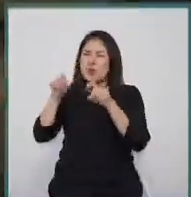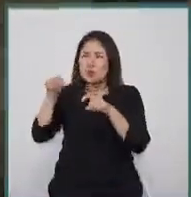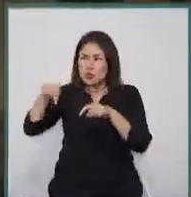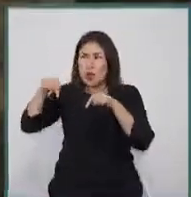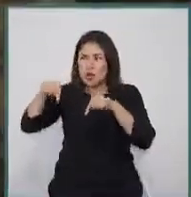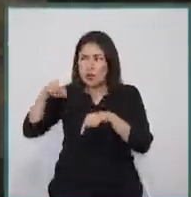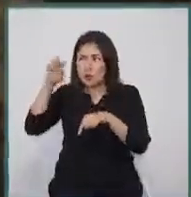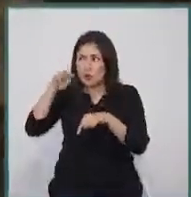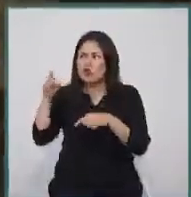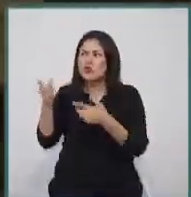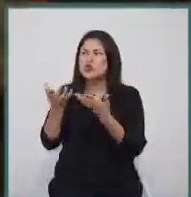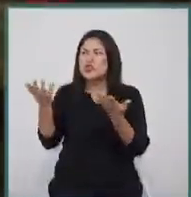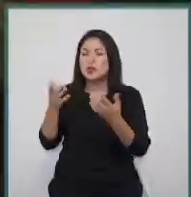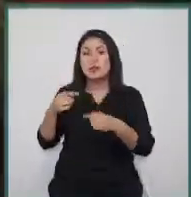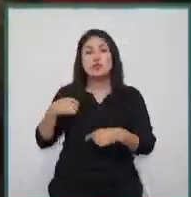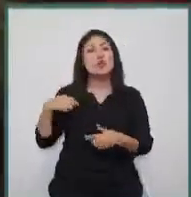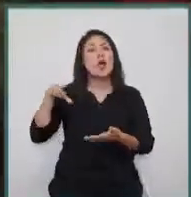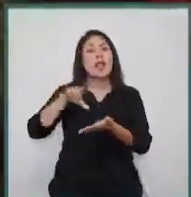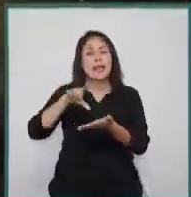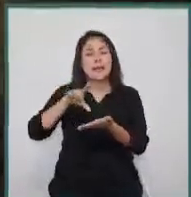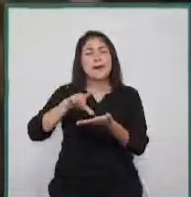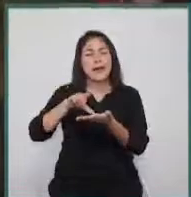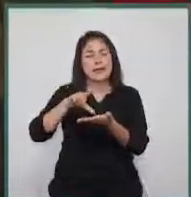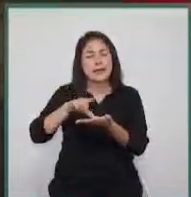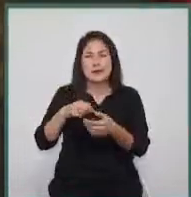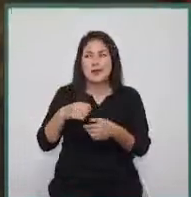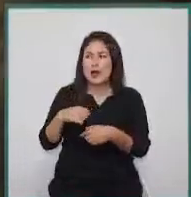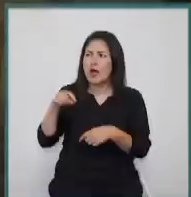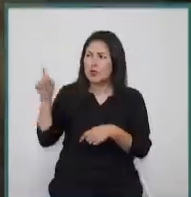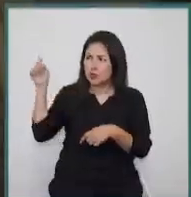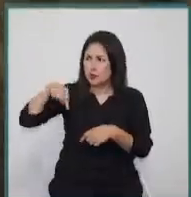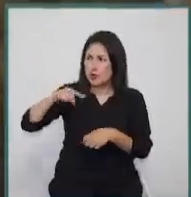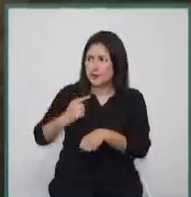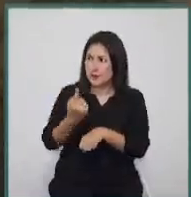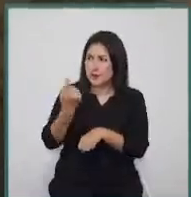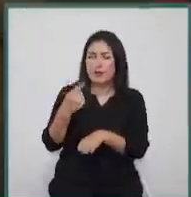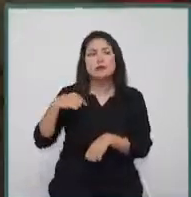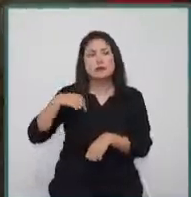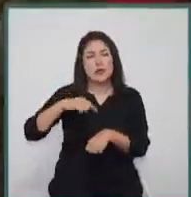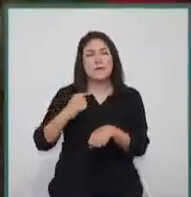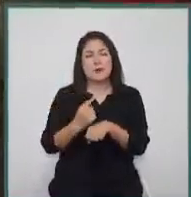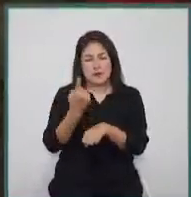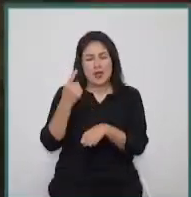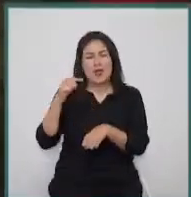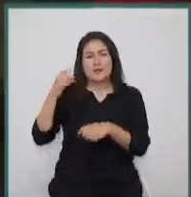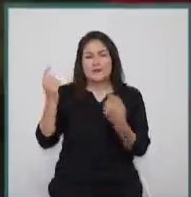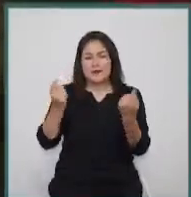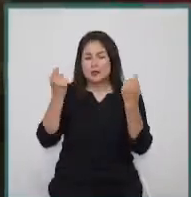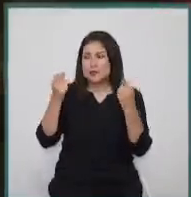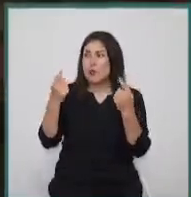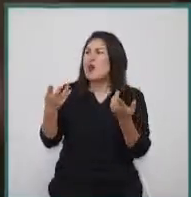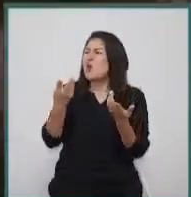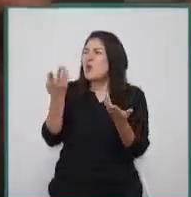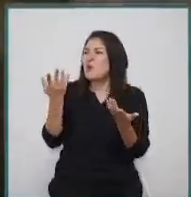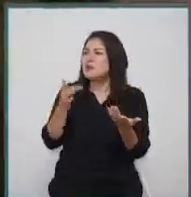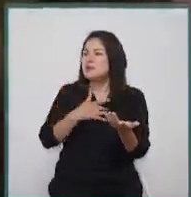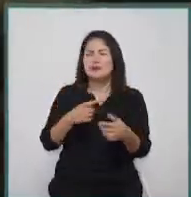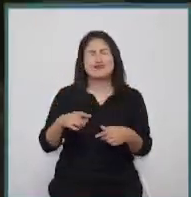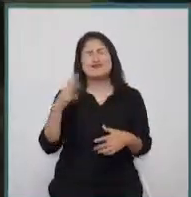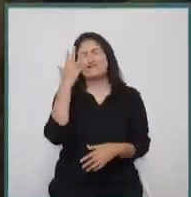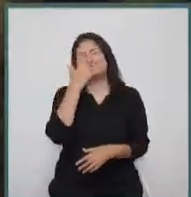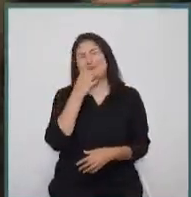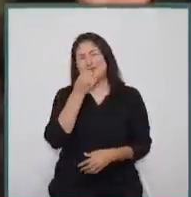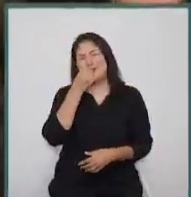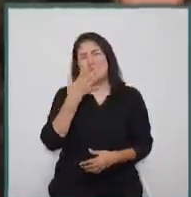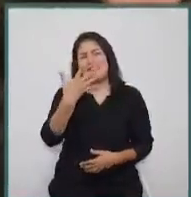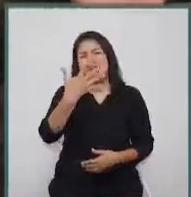Preguntarles, ¿ustedes son de aquí de Puno? ¿De dónde vienen? De Lima. Sí. Es la primera vez que vienes mi a esta primera Candelaria. Mi ¿Y primer... cómo te ha parecido? Bacán,